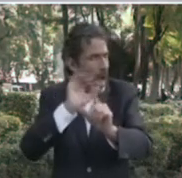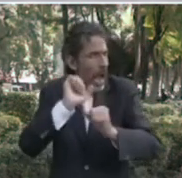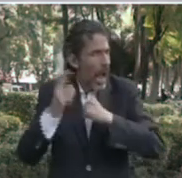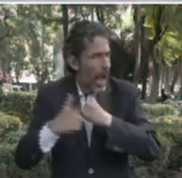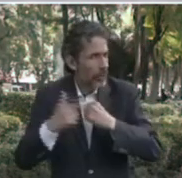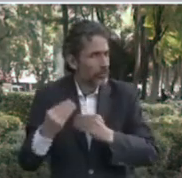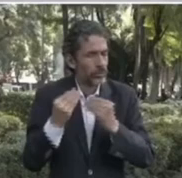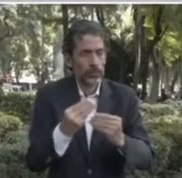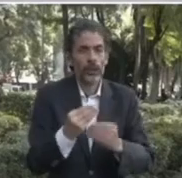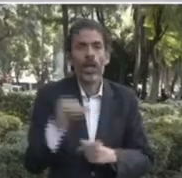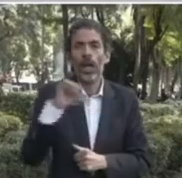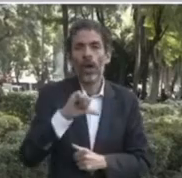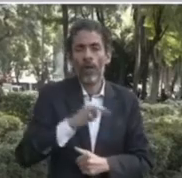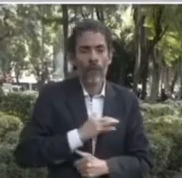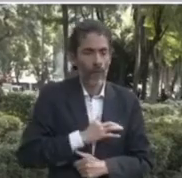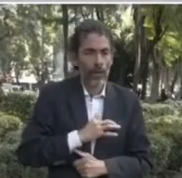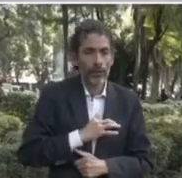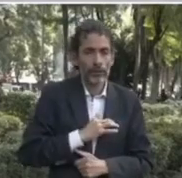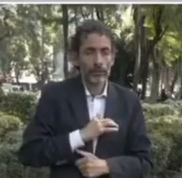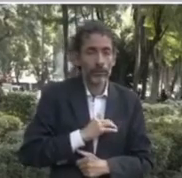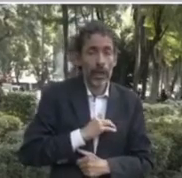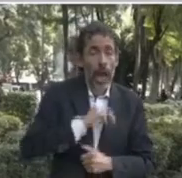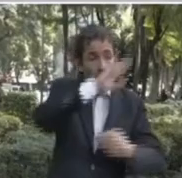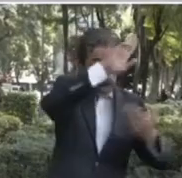nos mantiene felizmente diciéndole al mundo entero: